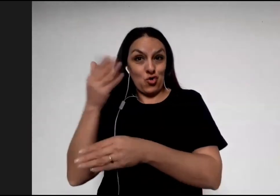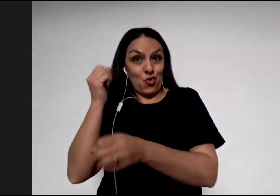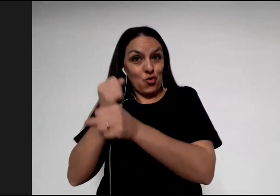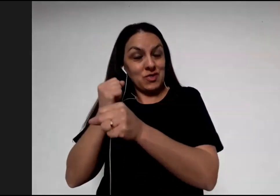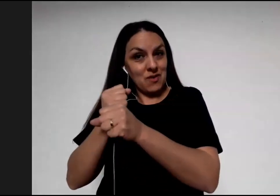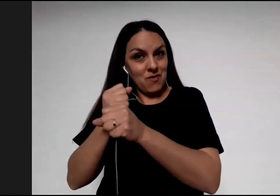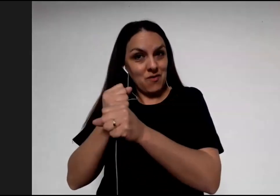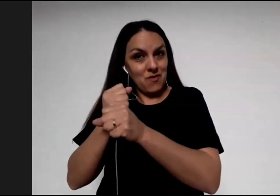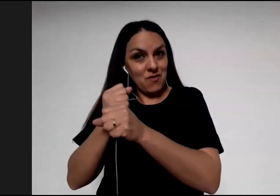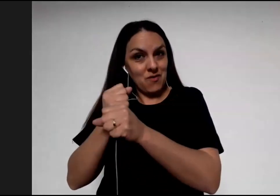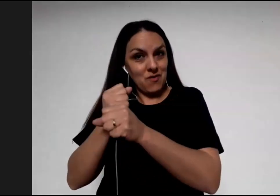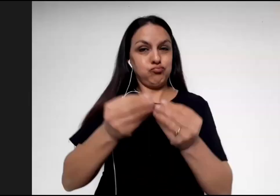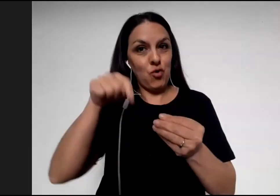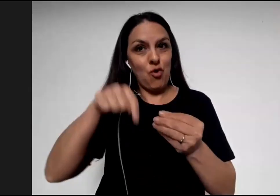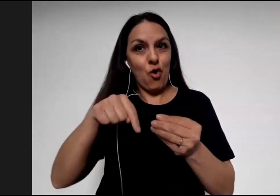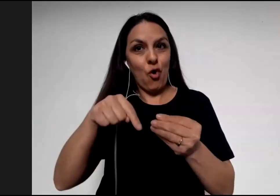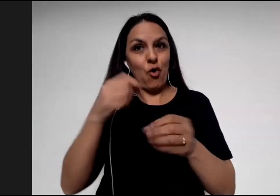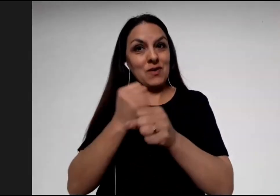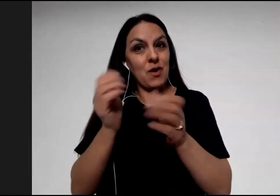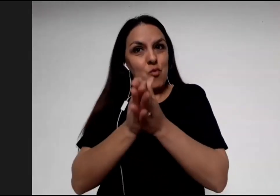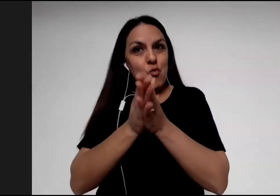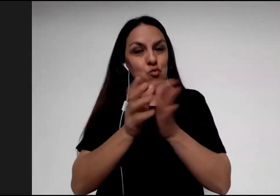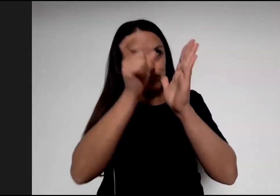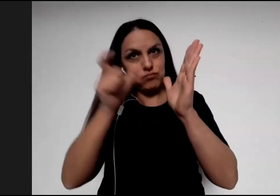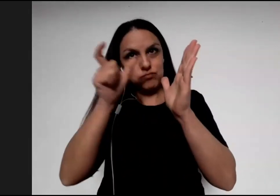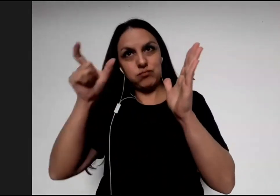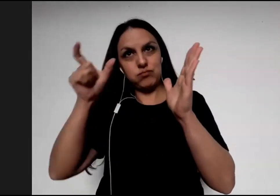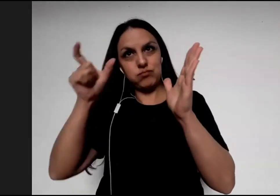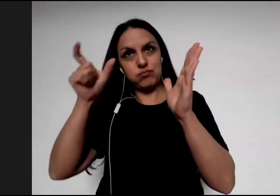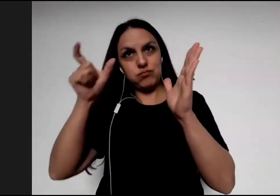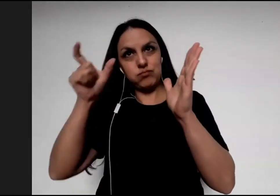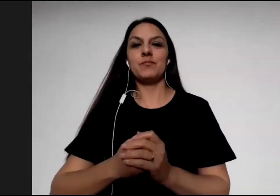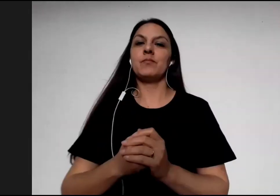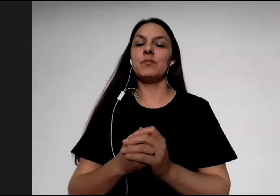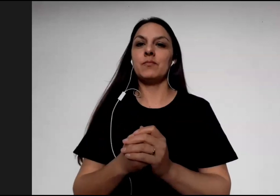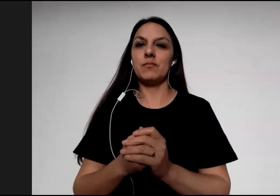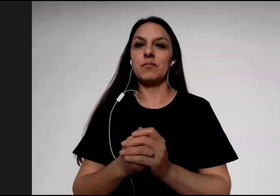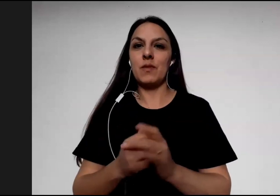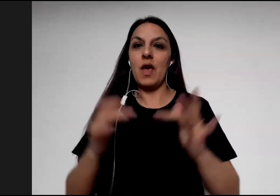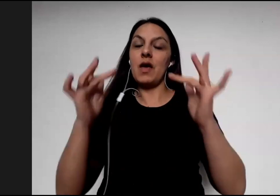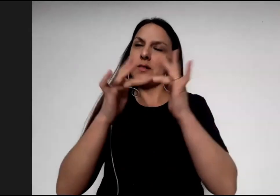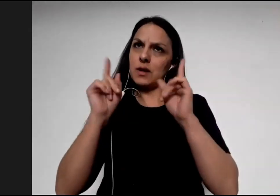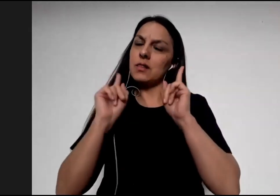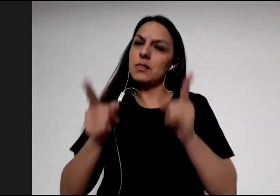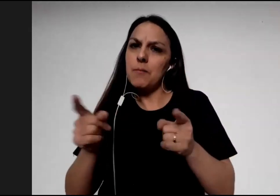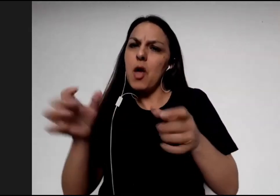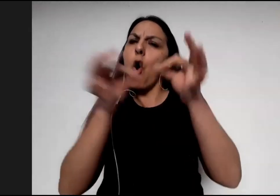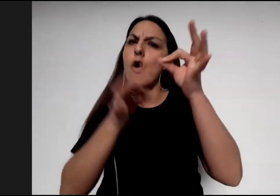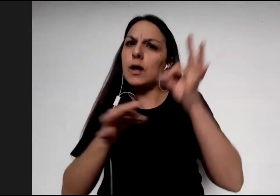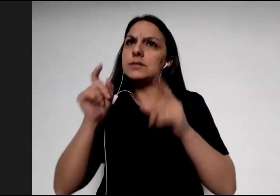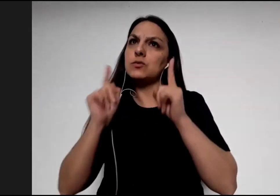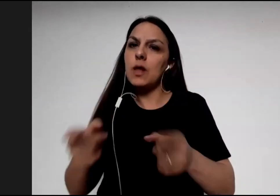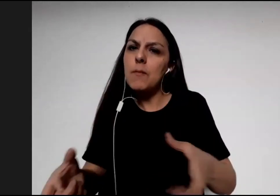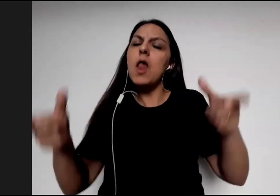todos aquí, con la plataforma, con la organización, junto con la Comisión, y en